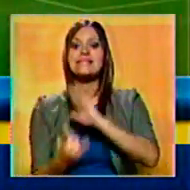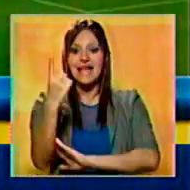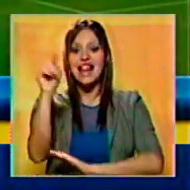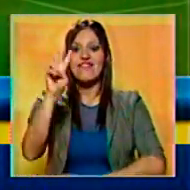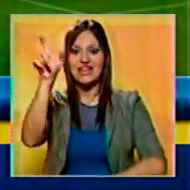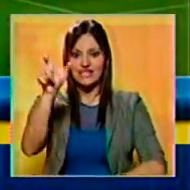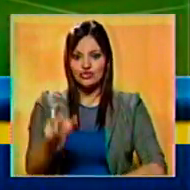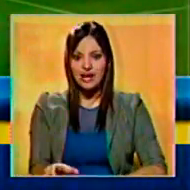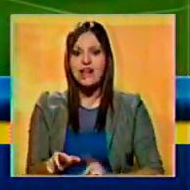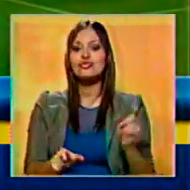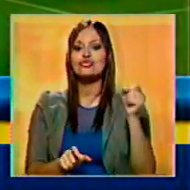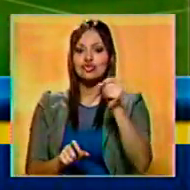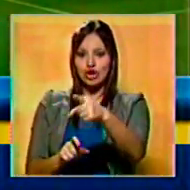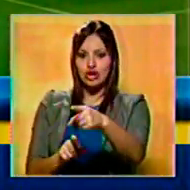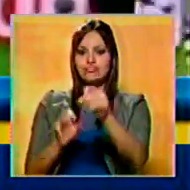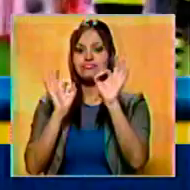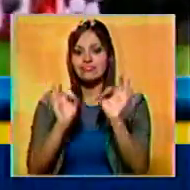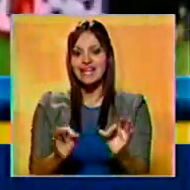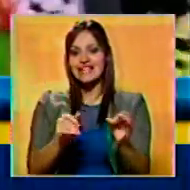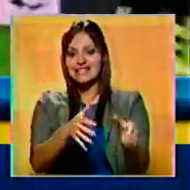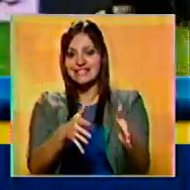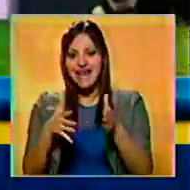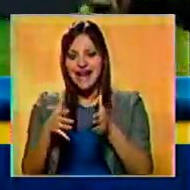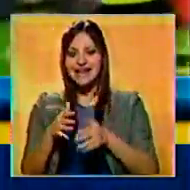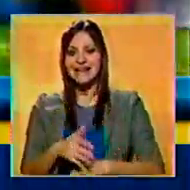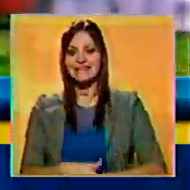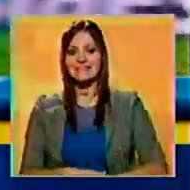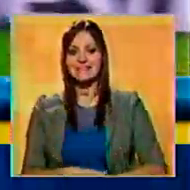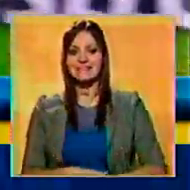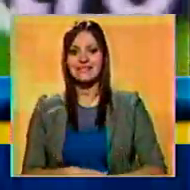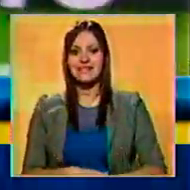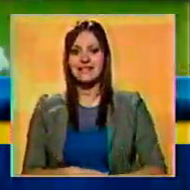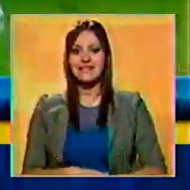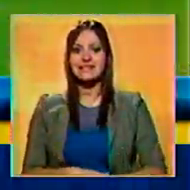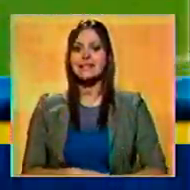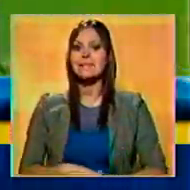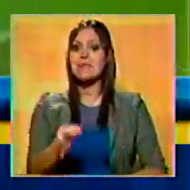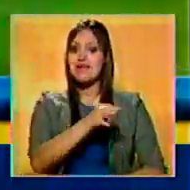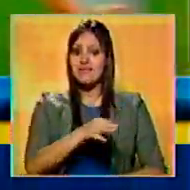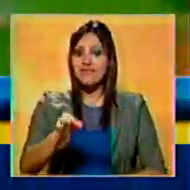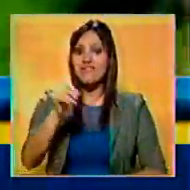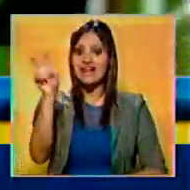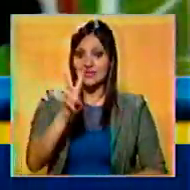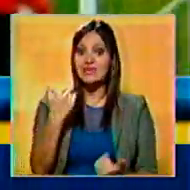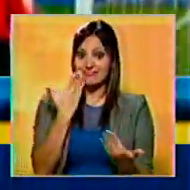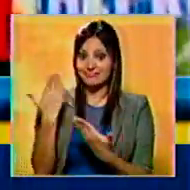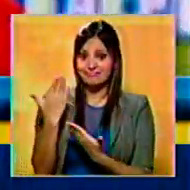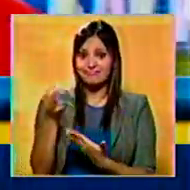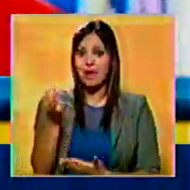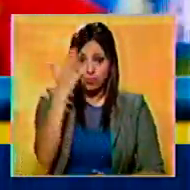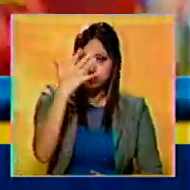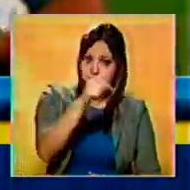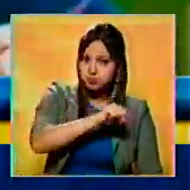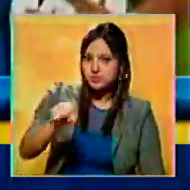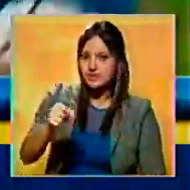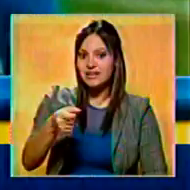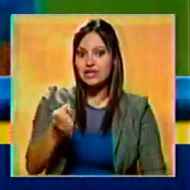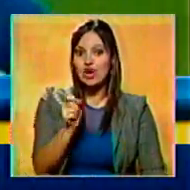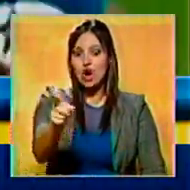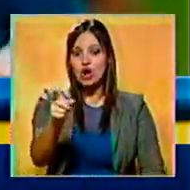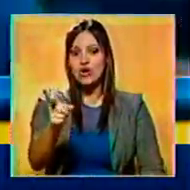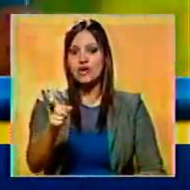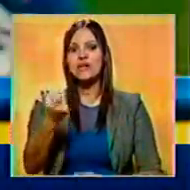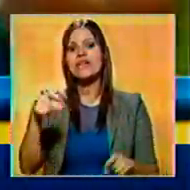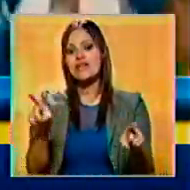Rondón con el tanto de la victoria para el Zenit. Oportuno el venezolano en esa acción. Ahí está. Dice que no pudo evitar que su equipo